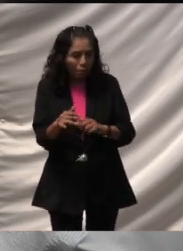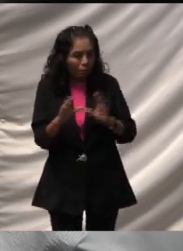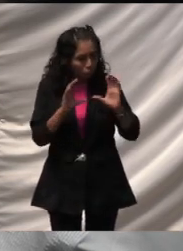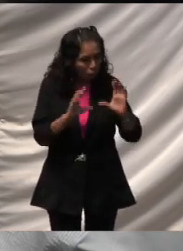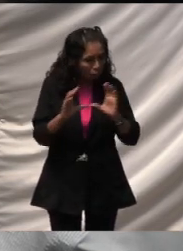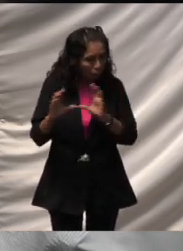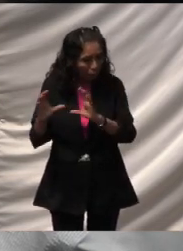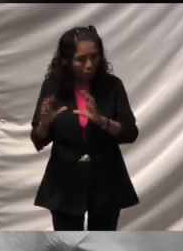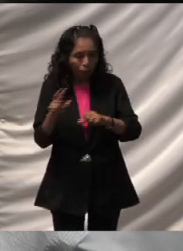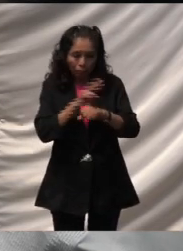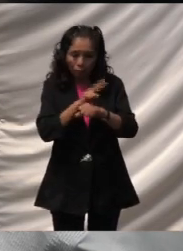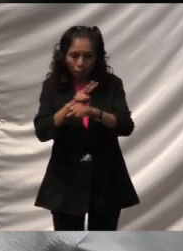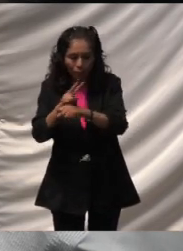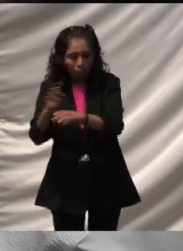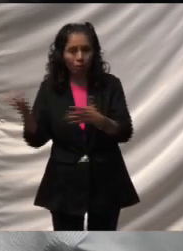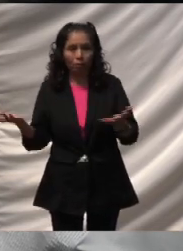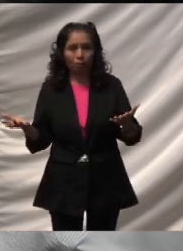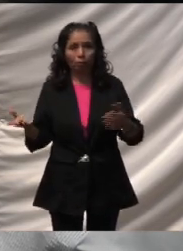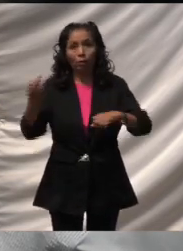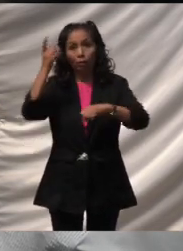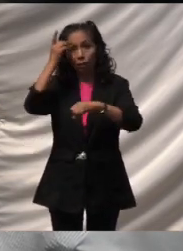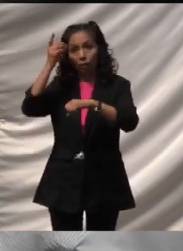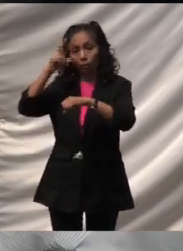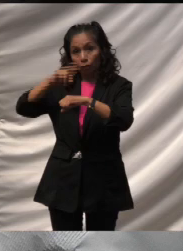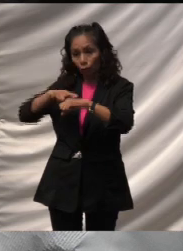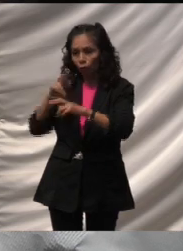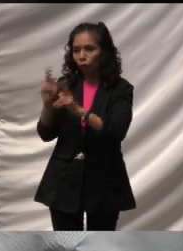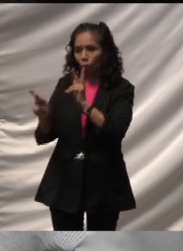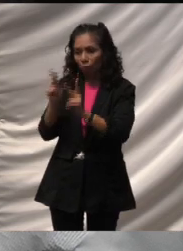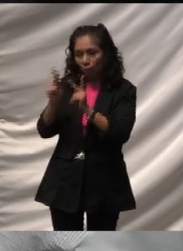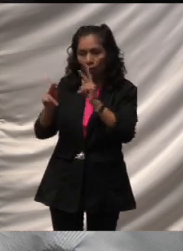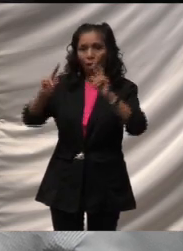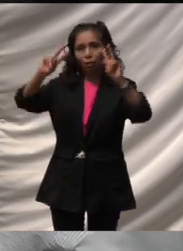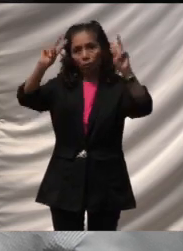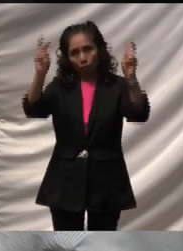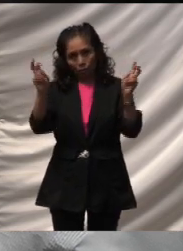de sus hijos. Solicitaré a la directora pláticas sobre estos temas».